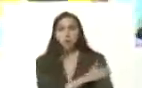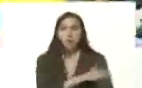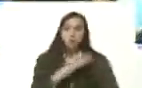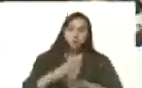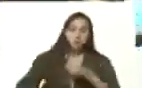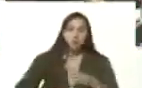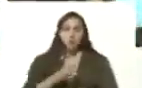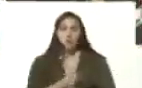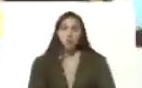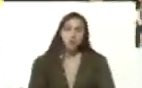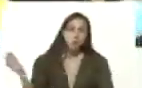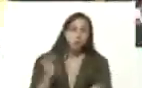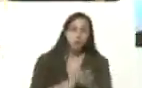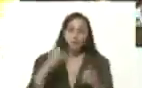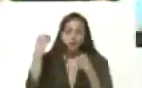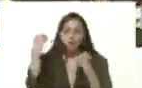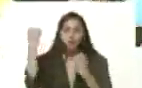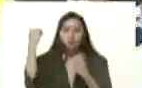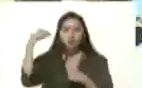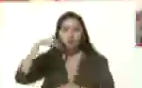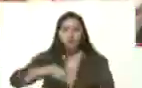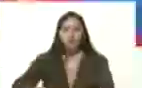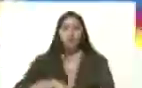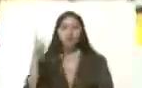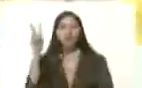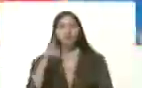a gobernar esta patria.